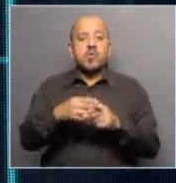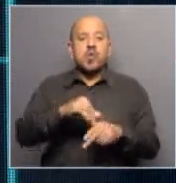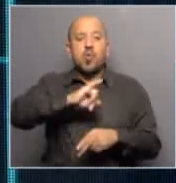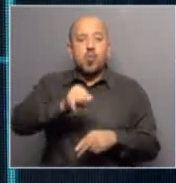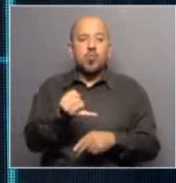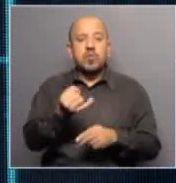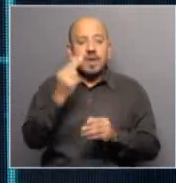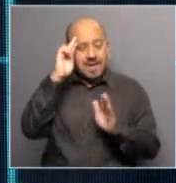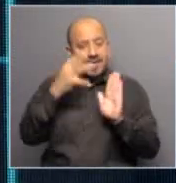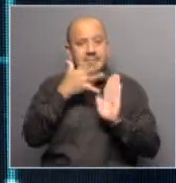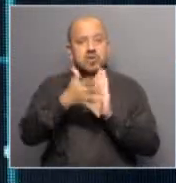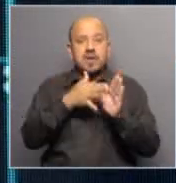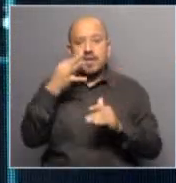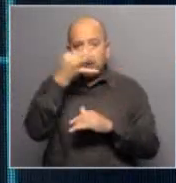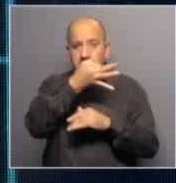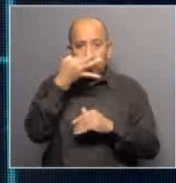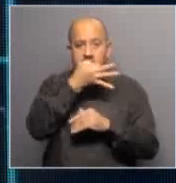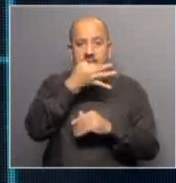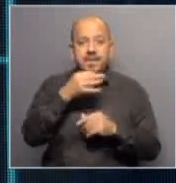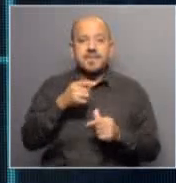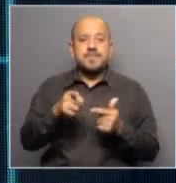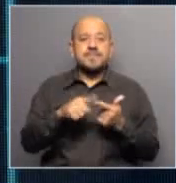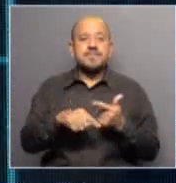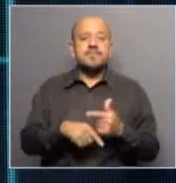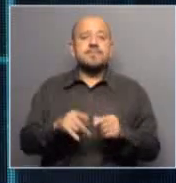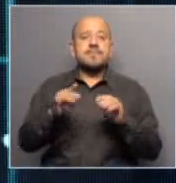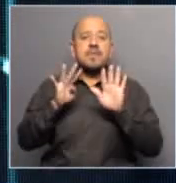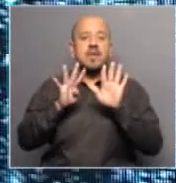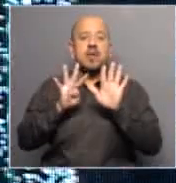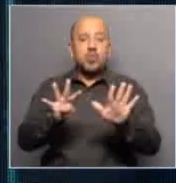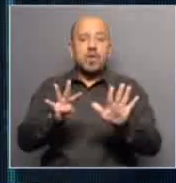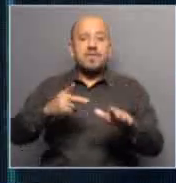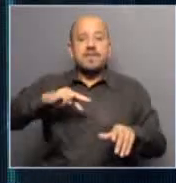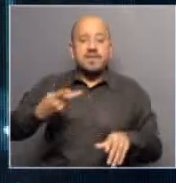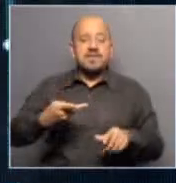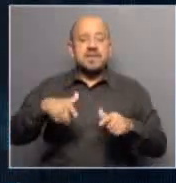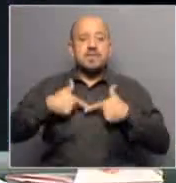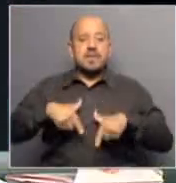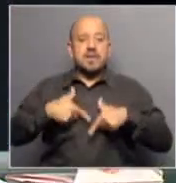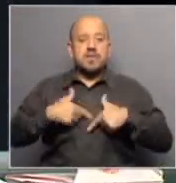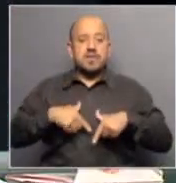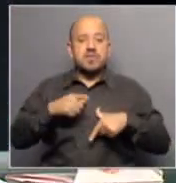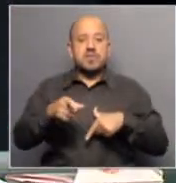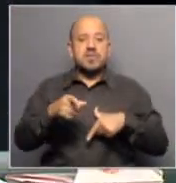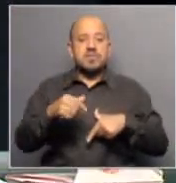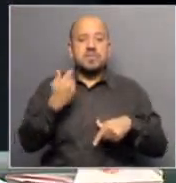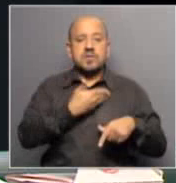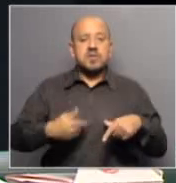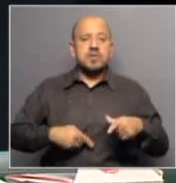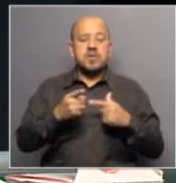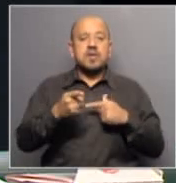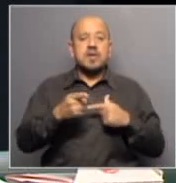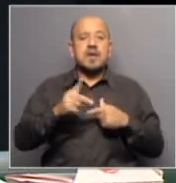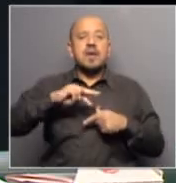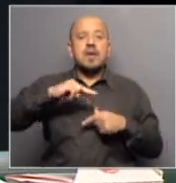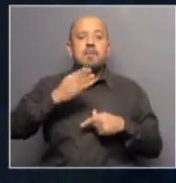Nacional de Drogas, que está conformada con 9 viceministros y es presidida por el prosecretario, y